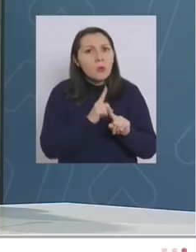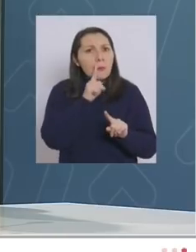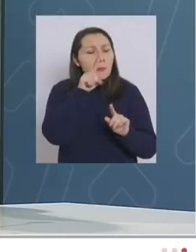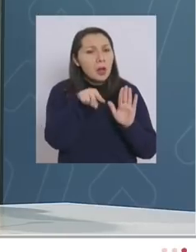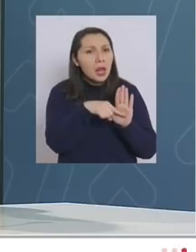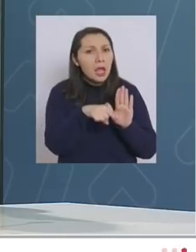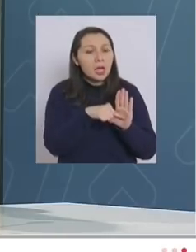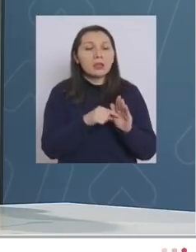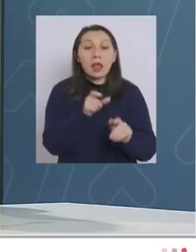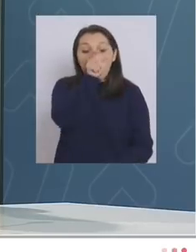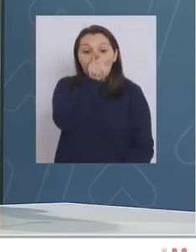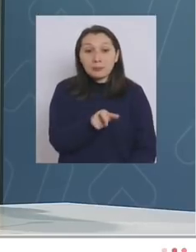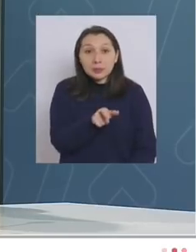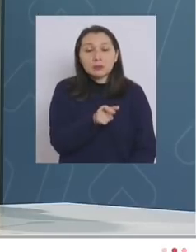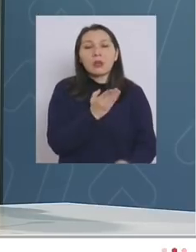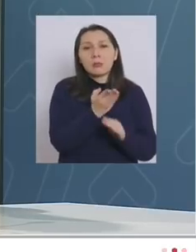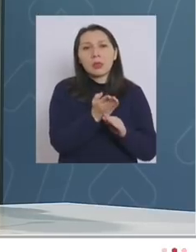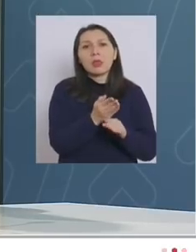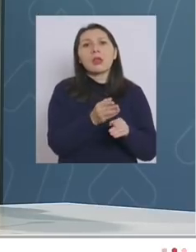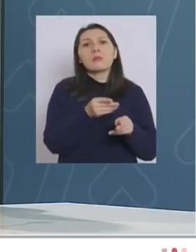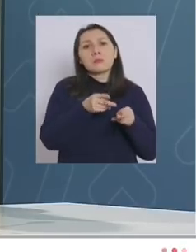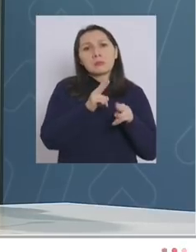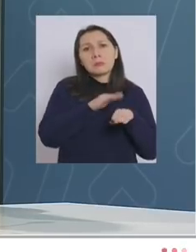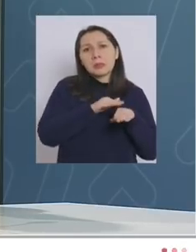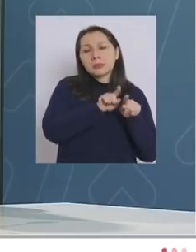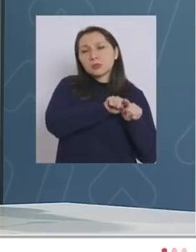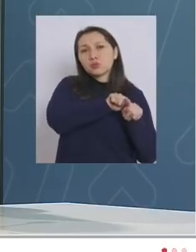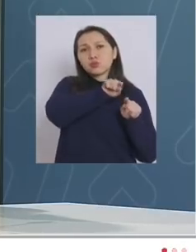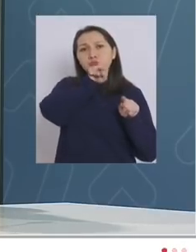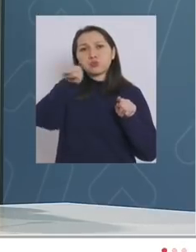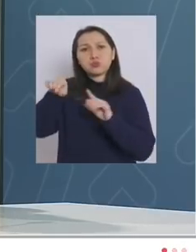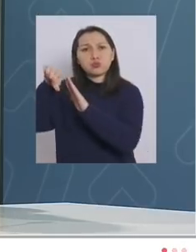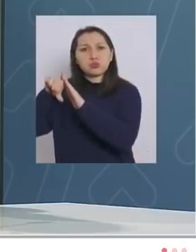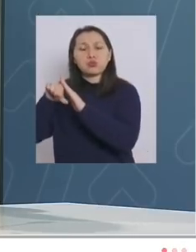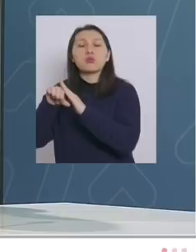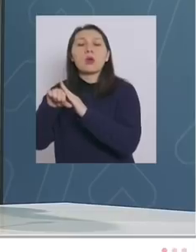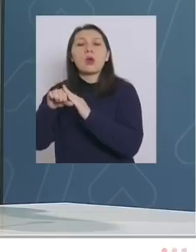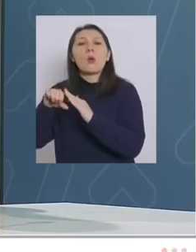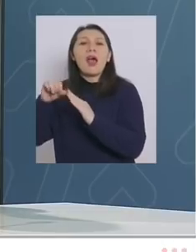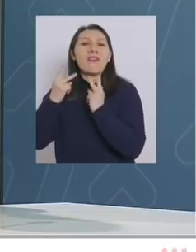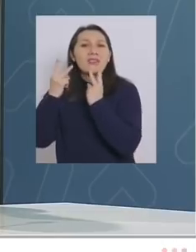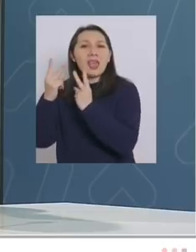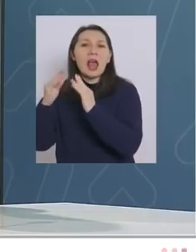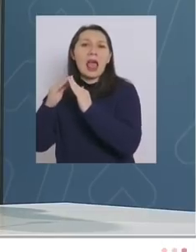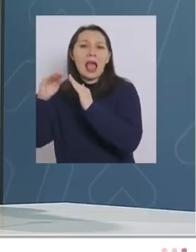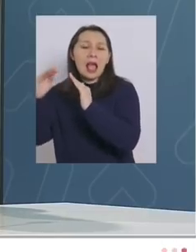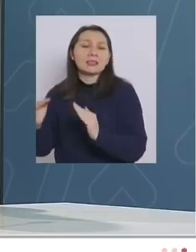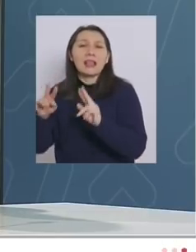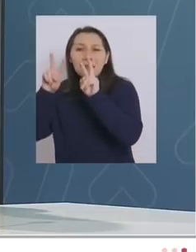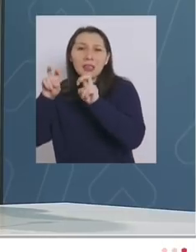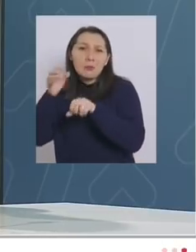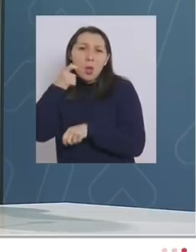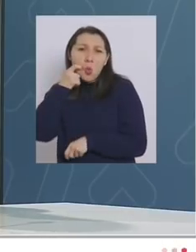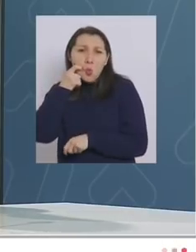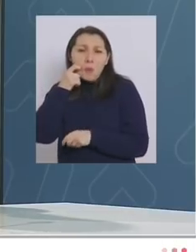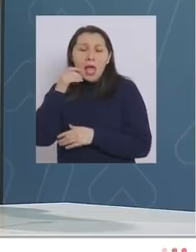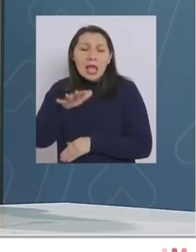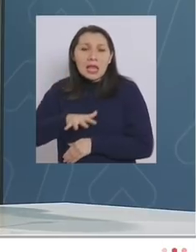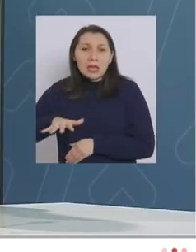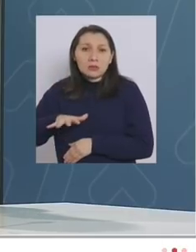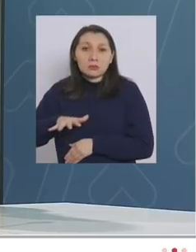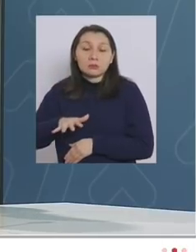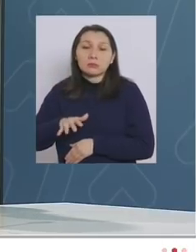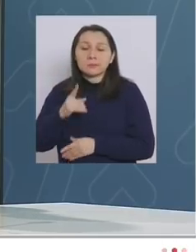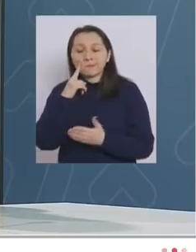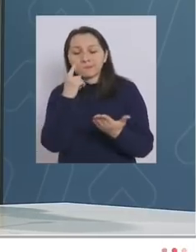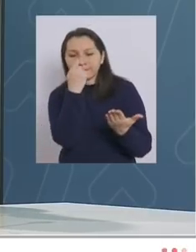la persona solicitó continuar su cuarentena de viajeros en su domicilio por razones humanitarias, situación que